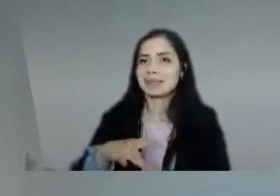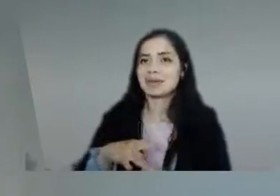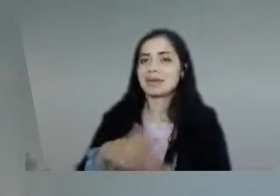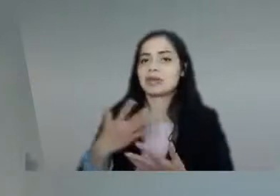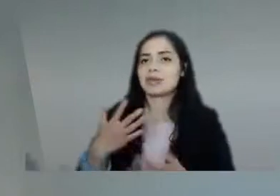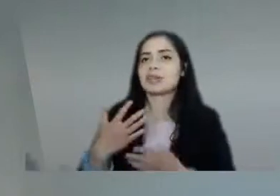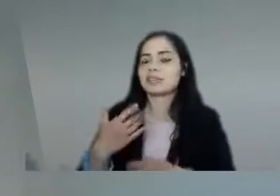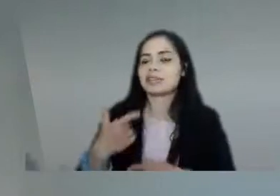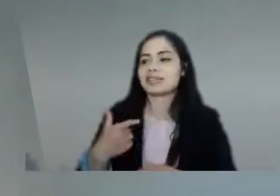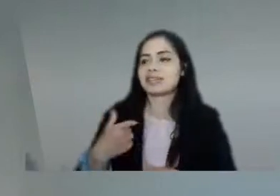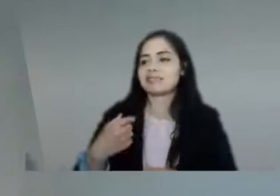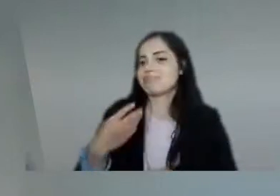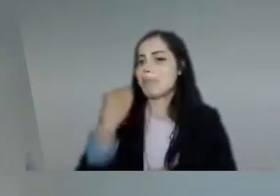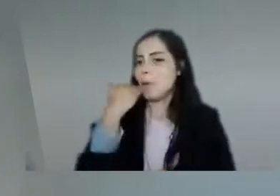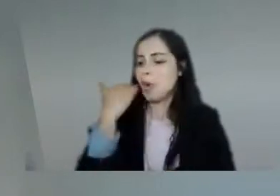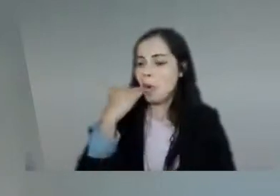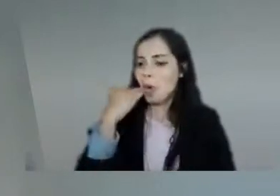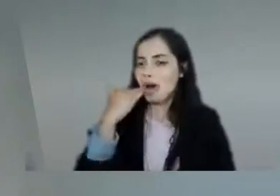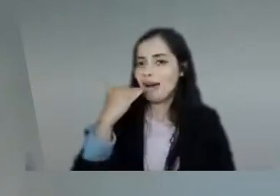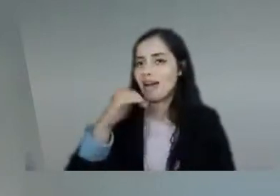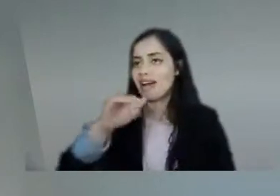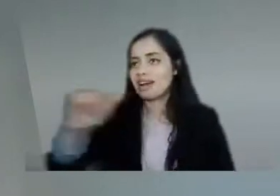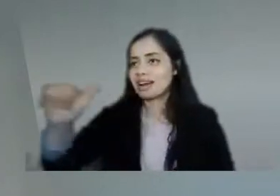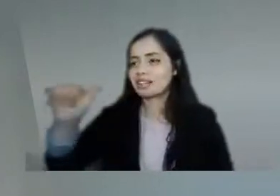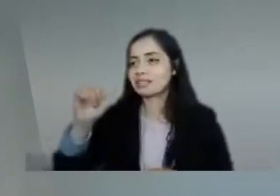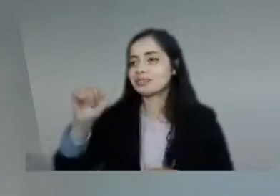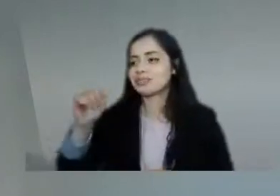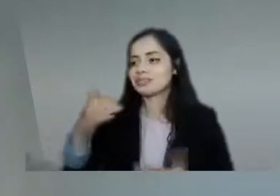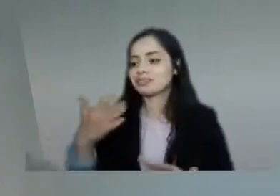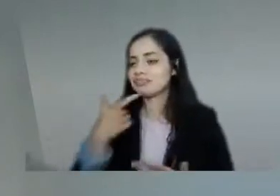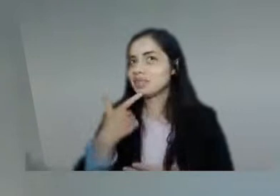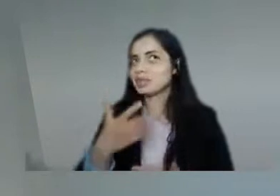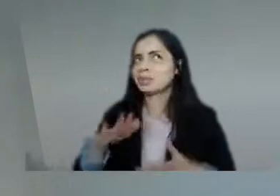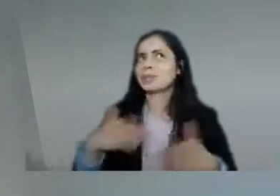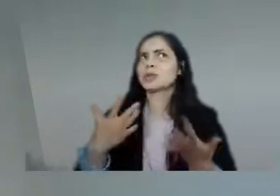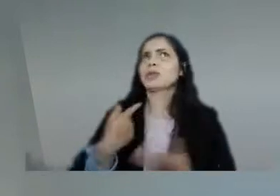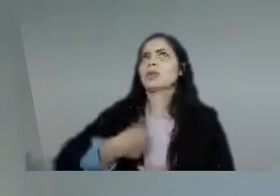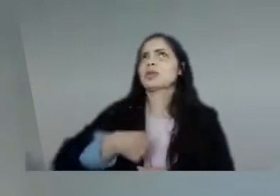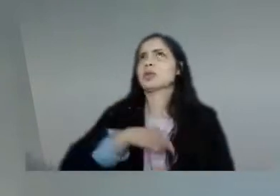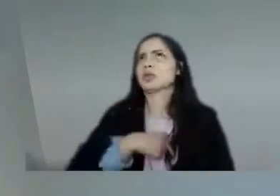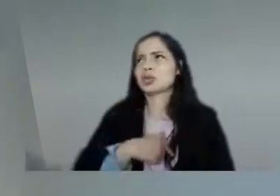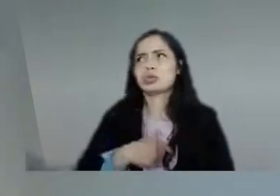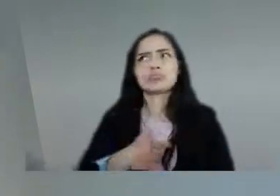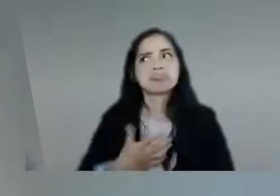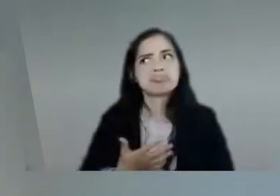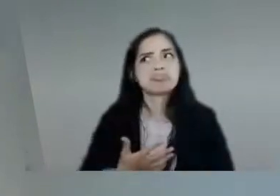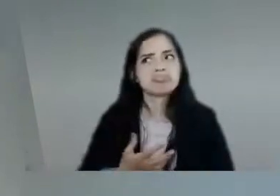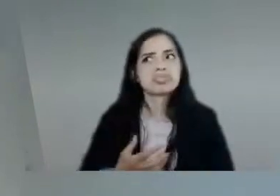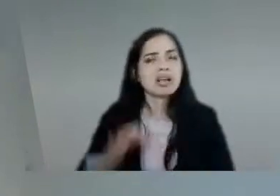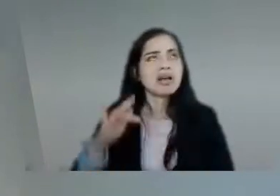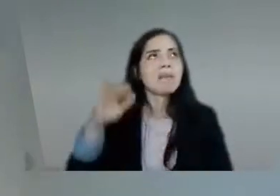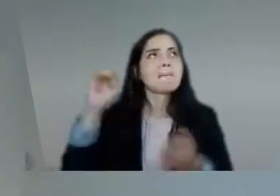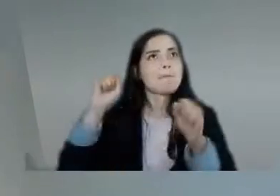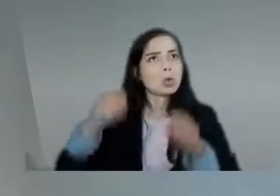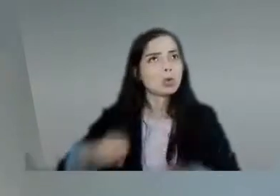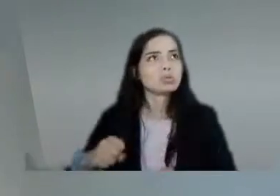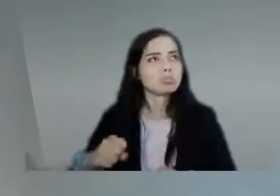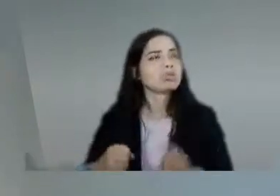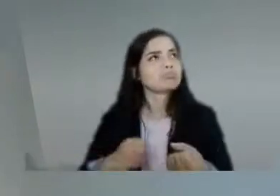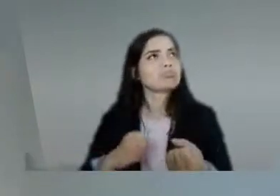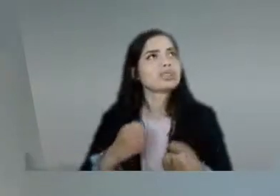esta conexión tan grande. Y es porque estando ya nosotras, las expedicionarias en Fresno, cuando nos separamos del resto del